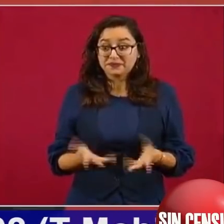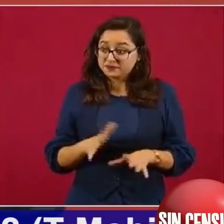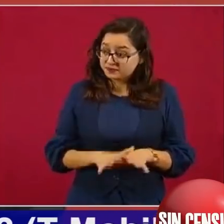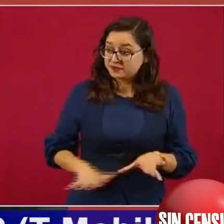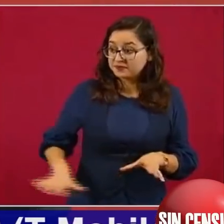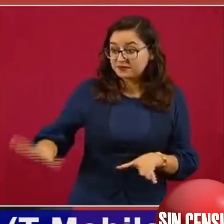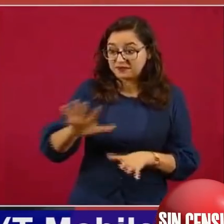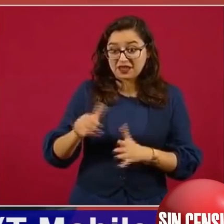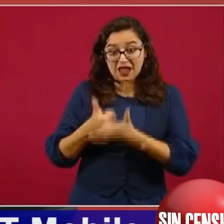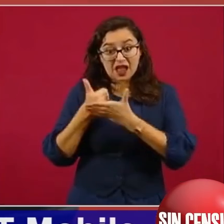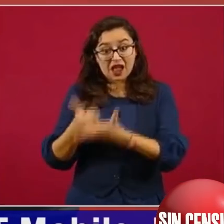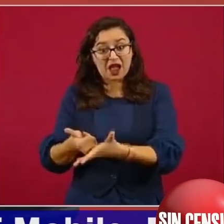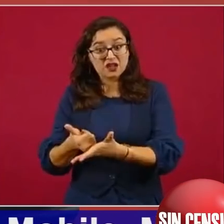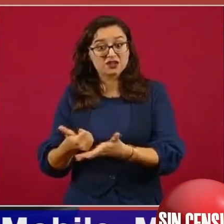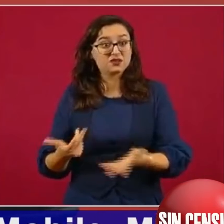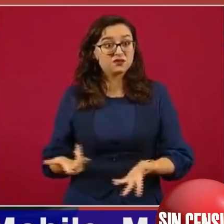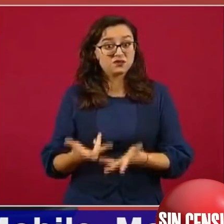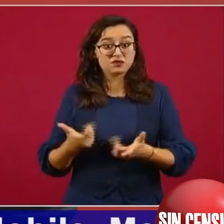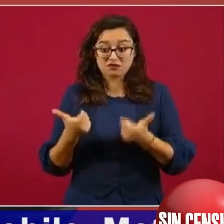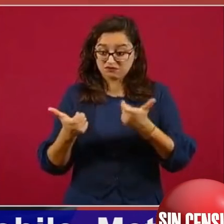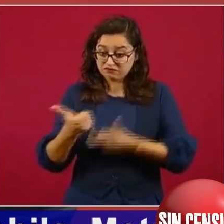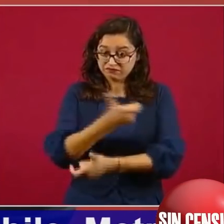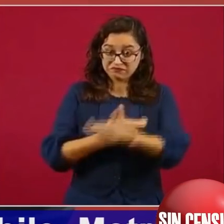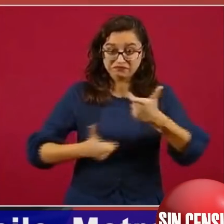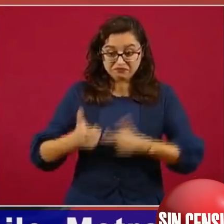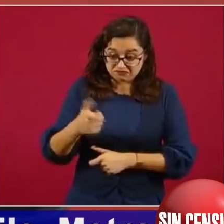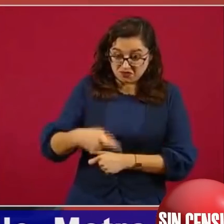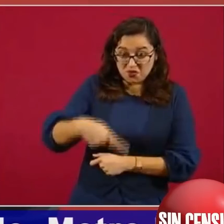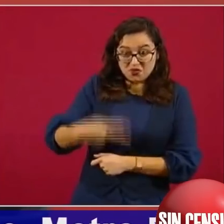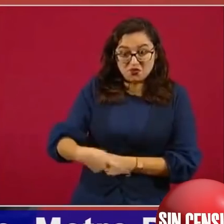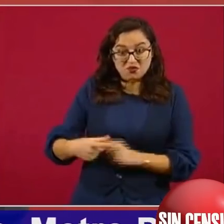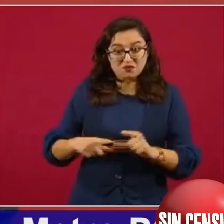para que haya crecimiento y haya bienestar,